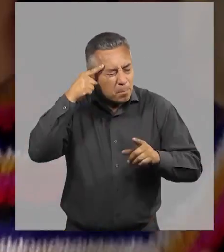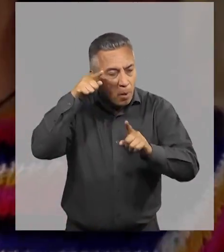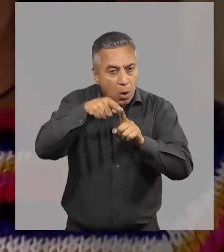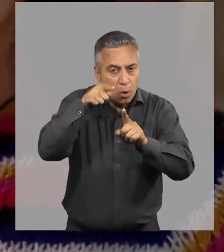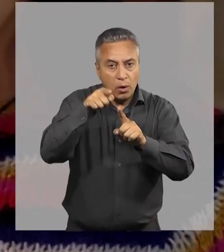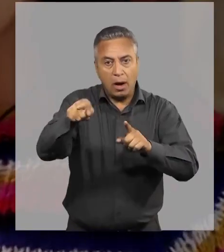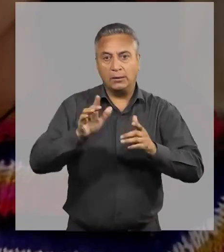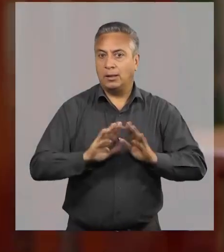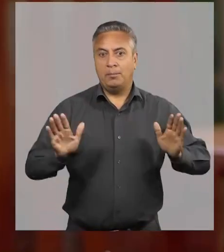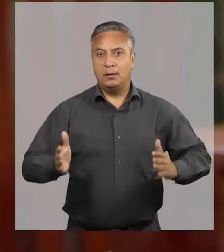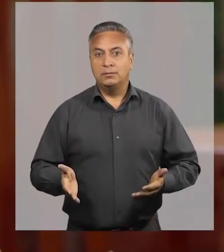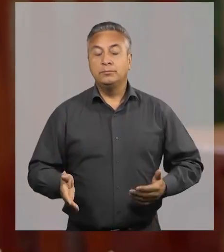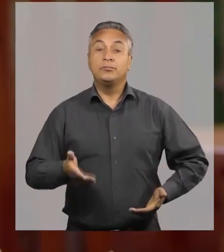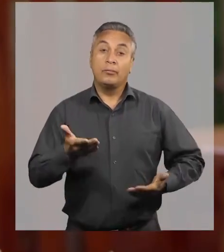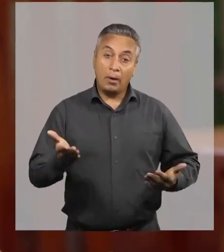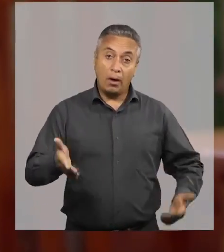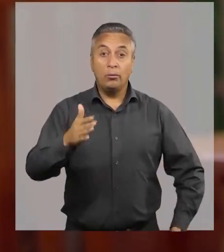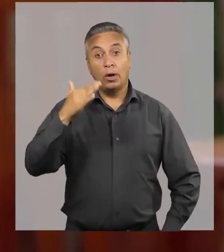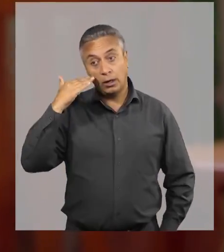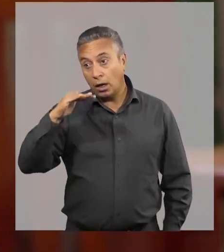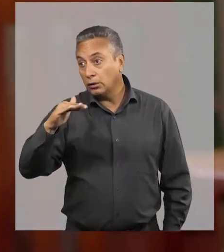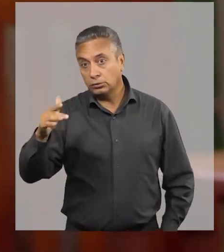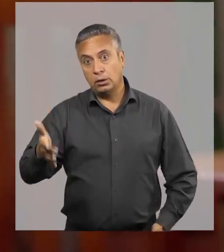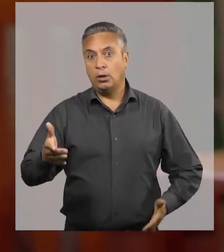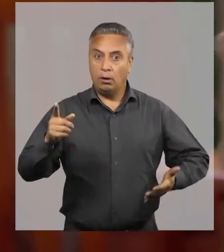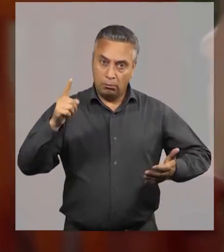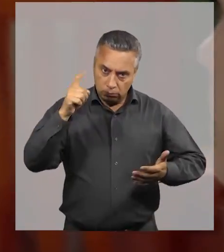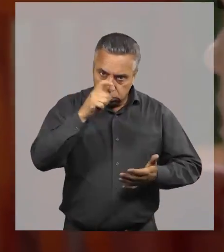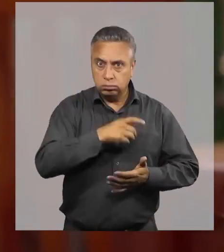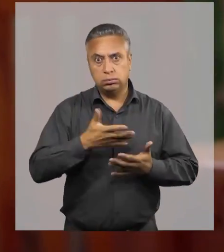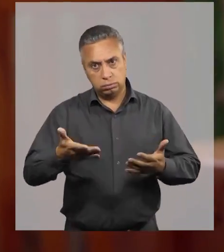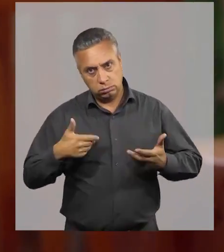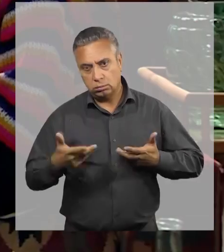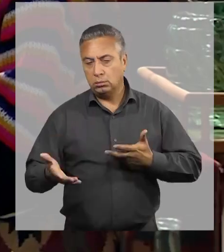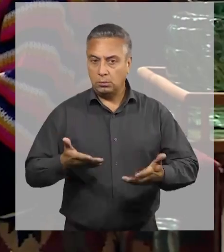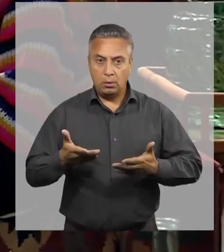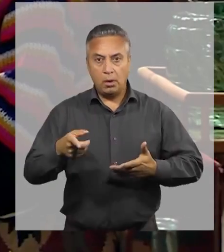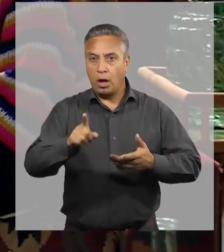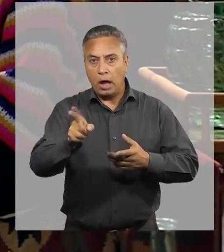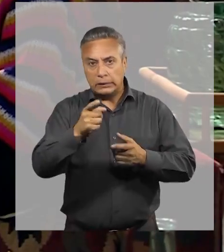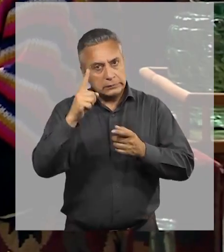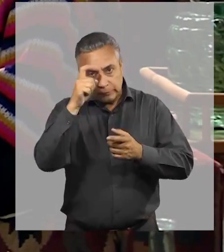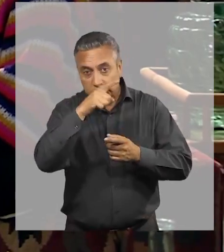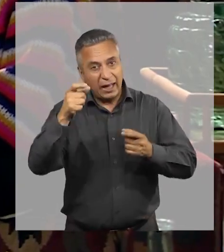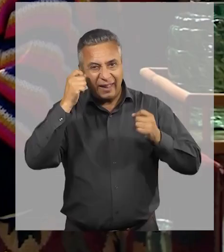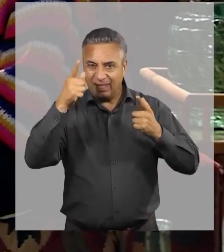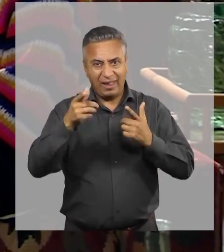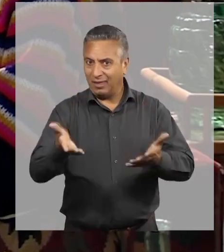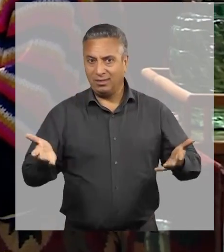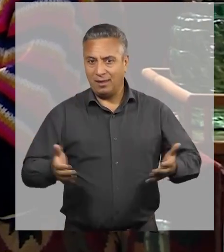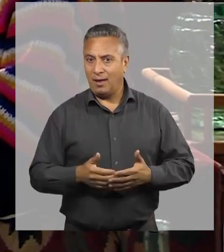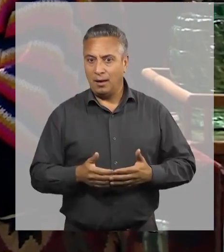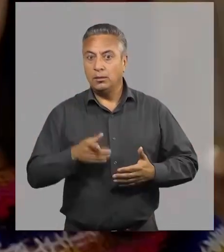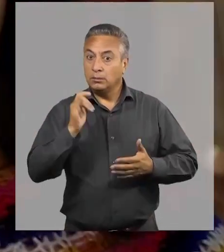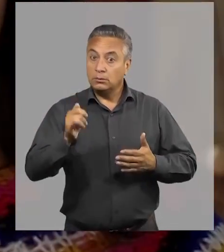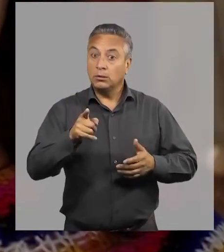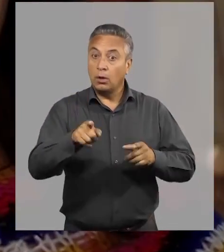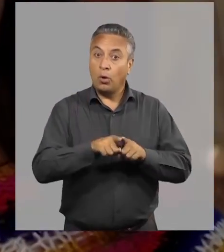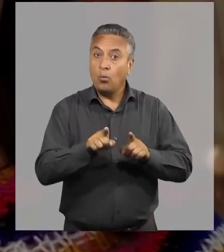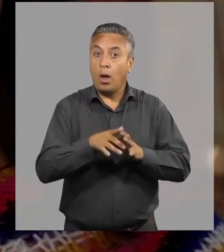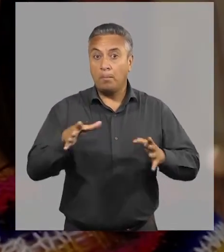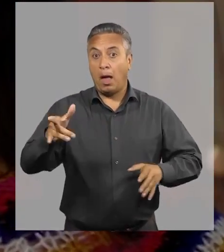encapricha más con ella, ¿cachai? Sí, pues es que un cabro chico templado es difícil de mover, pues. Difícil que entienda. Sí,